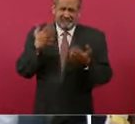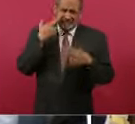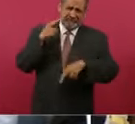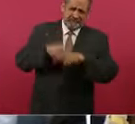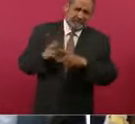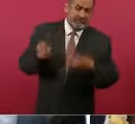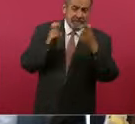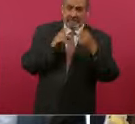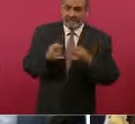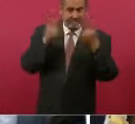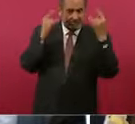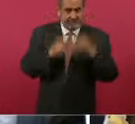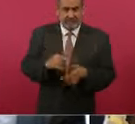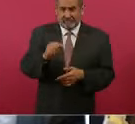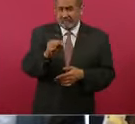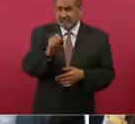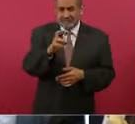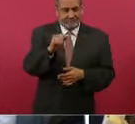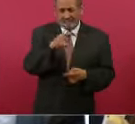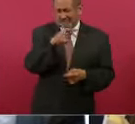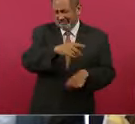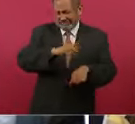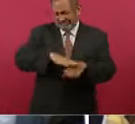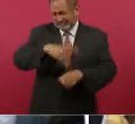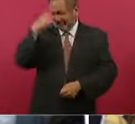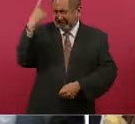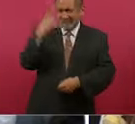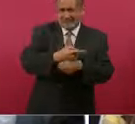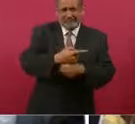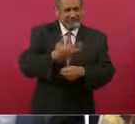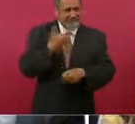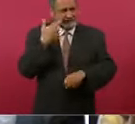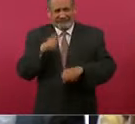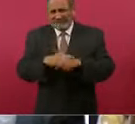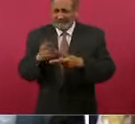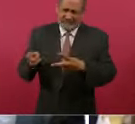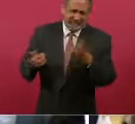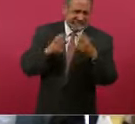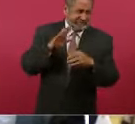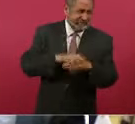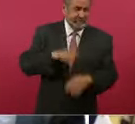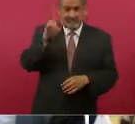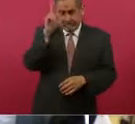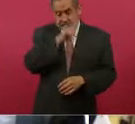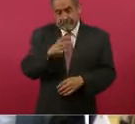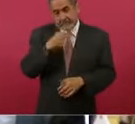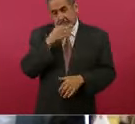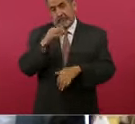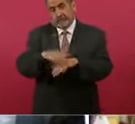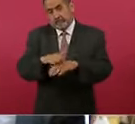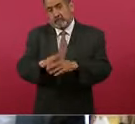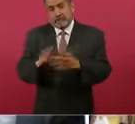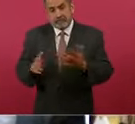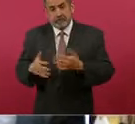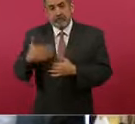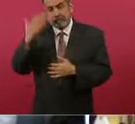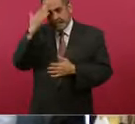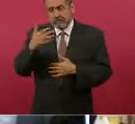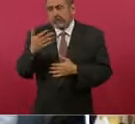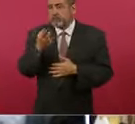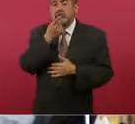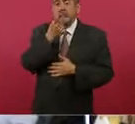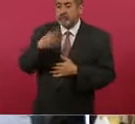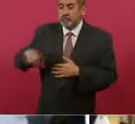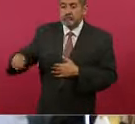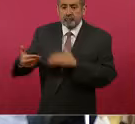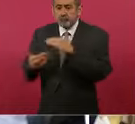del Fobaproa, no hablemos de los demás robos. Este sería uno de los robos más grandes a nivel nacional, presidente. Saber qué le han dicho, si